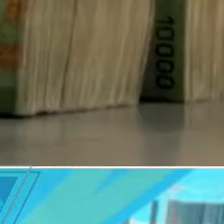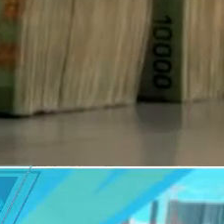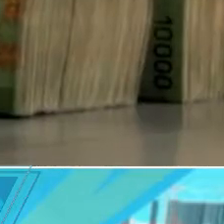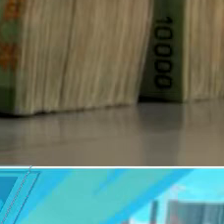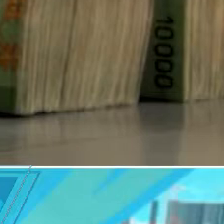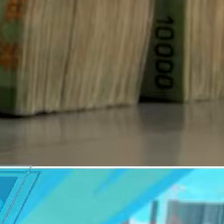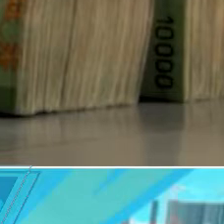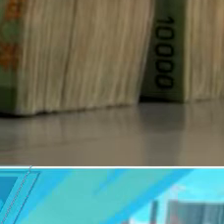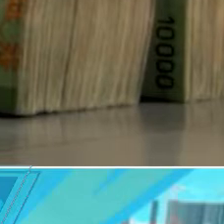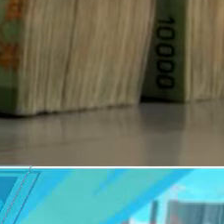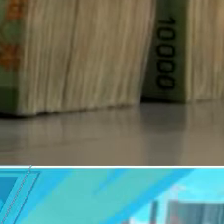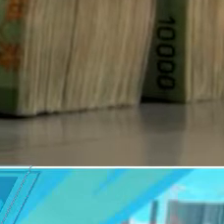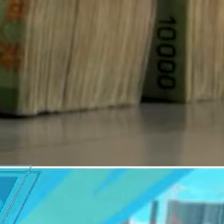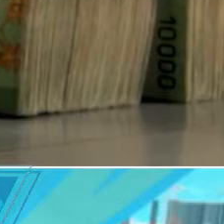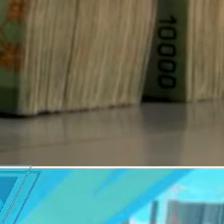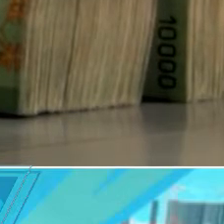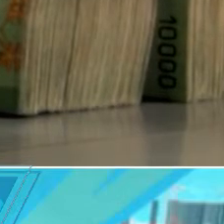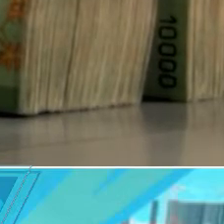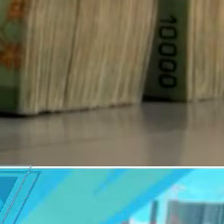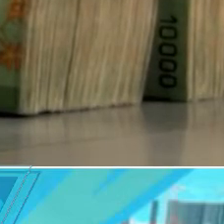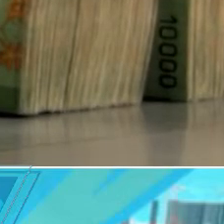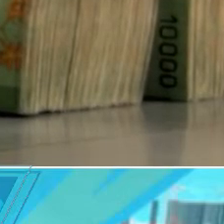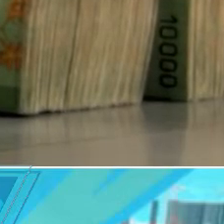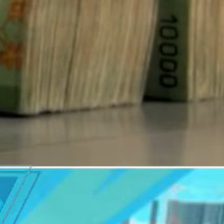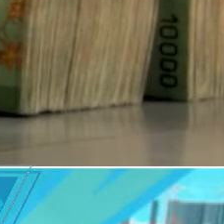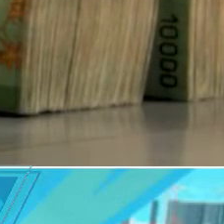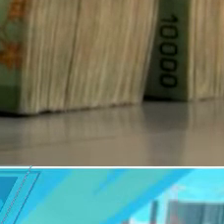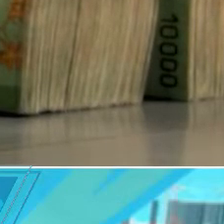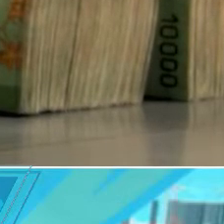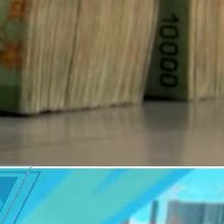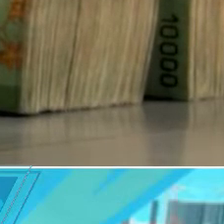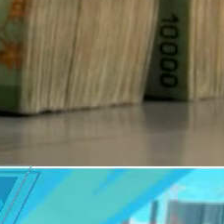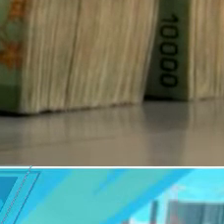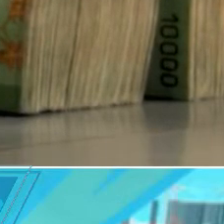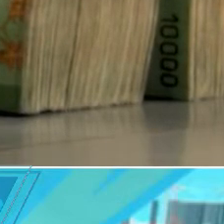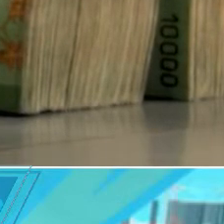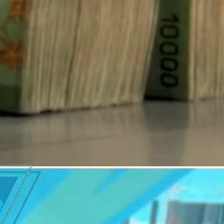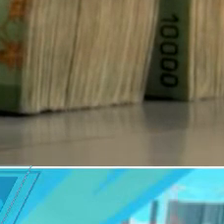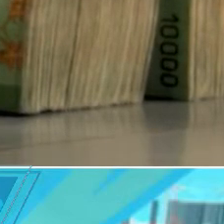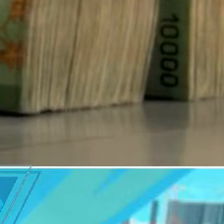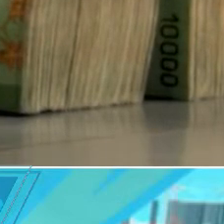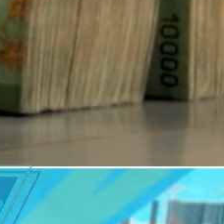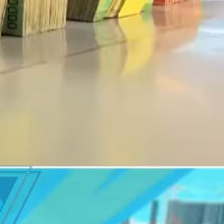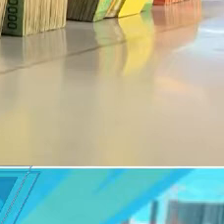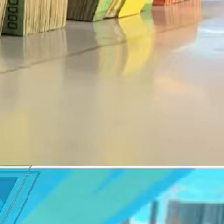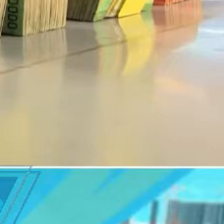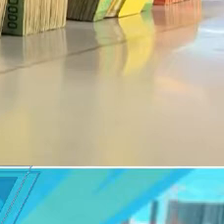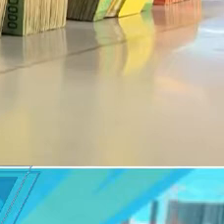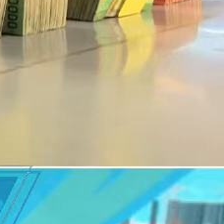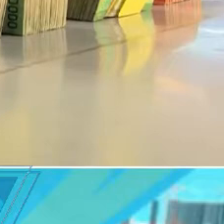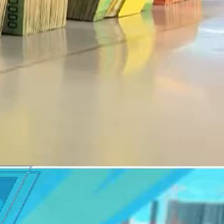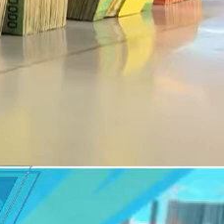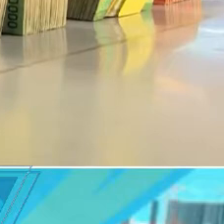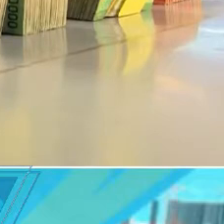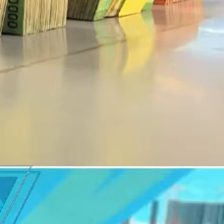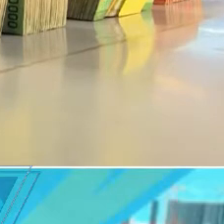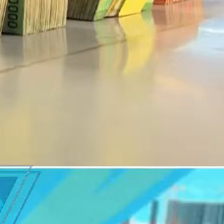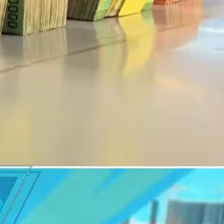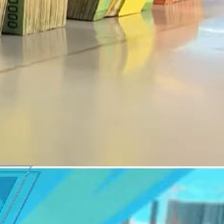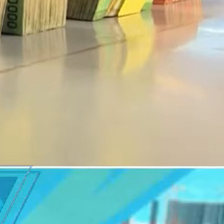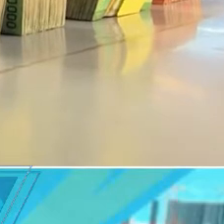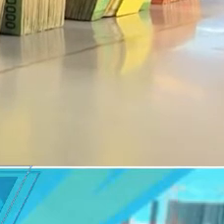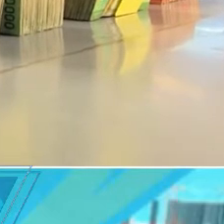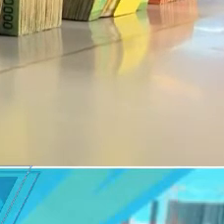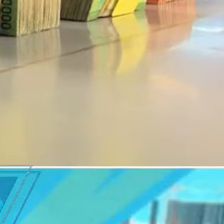a ver afectada, igual que la Caja, porque recordemos que incluso hasta de una de esas propuestas es disminuir el tema de la